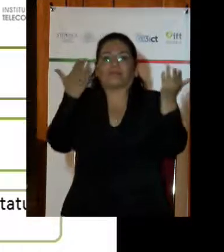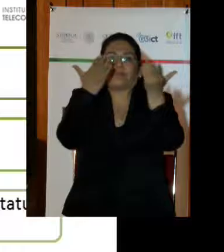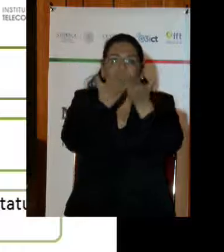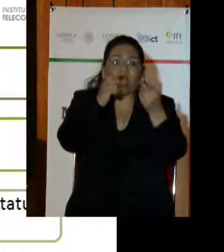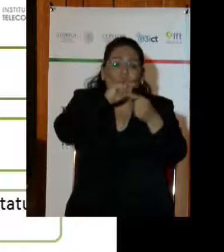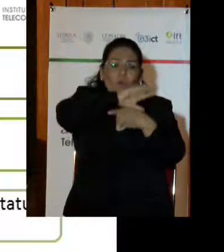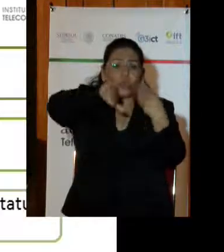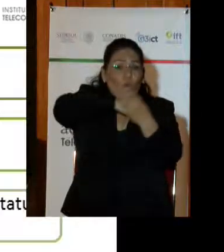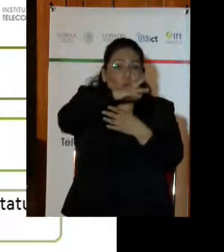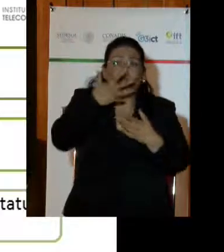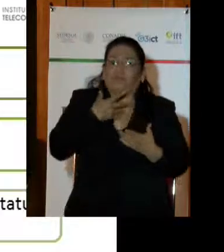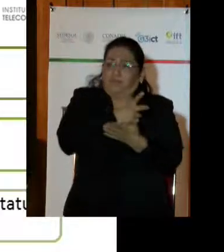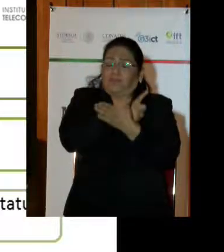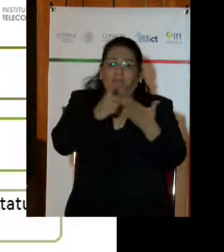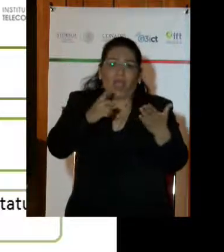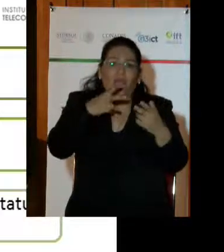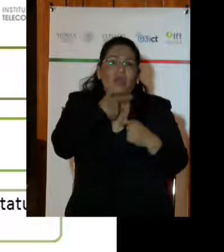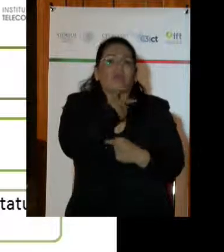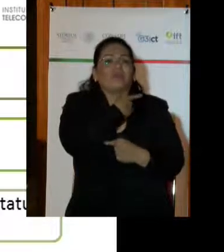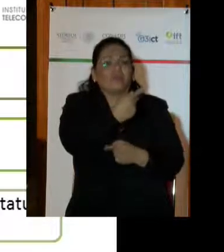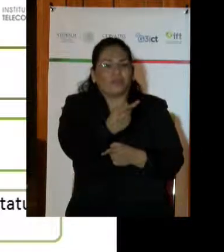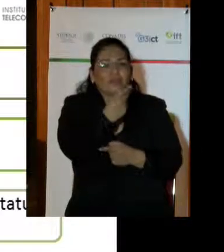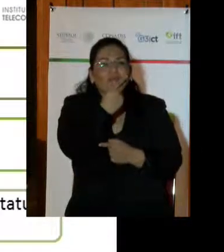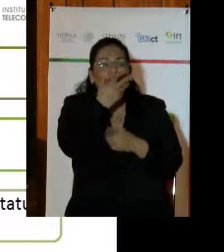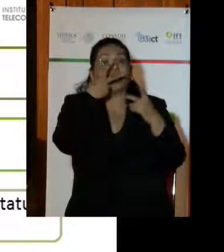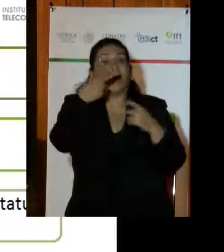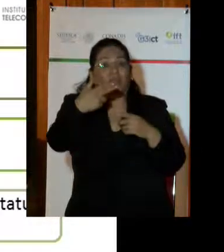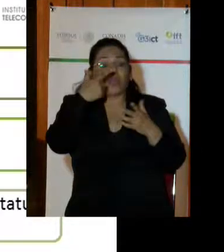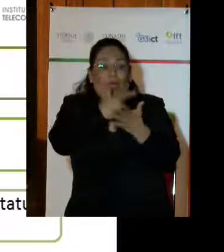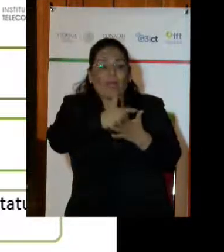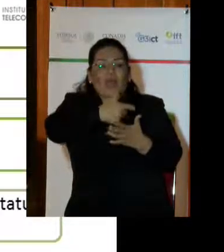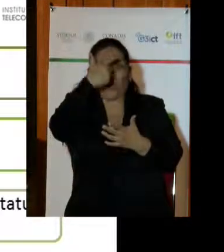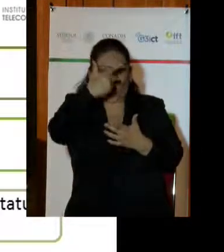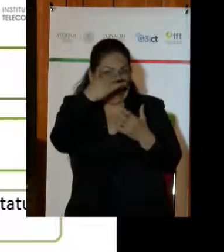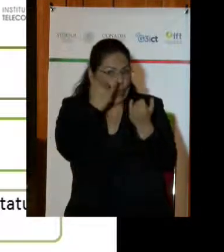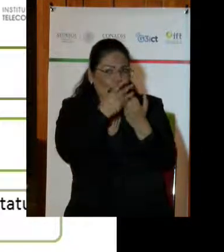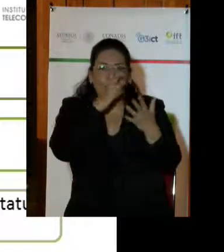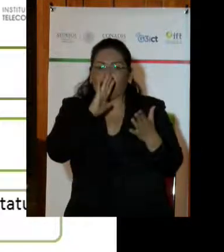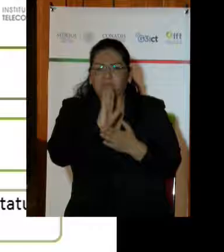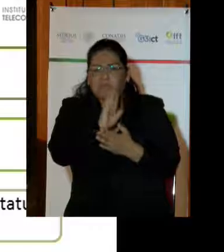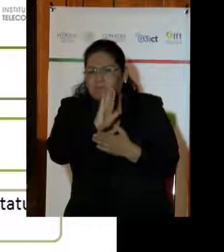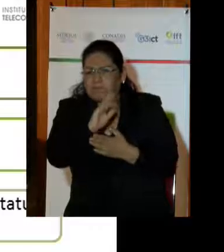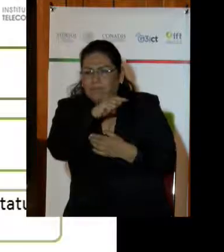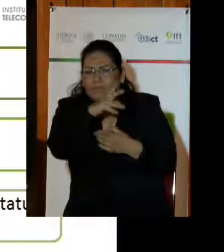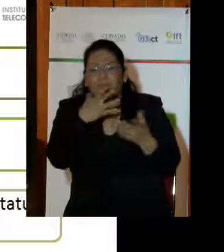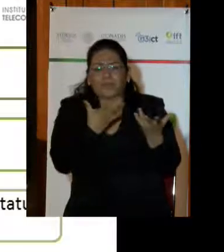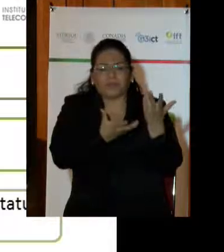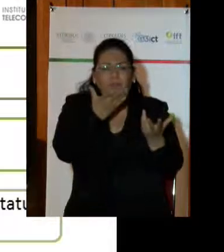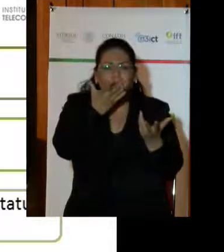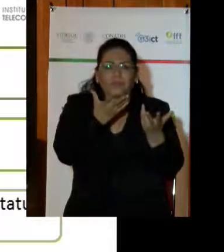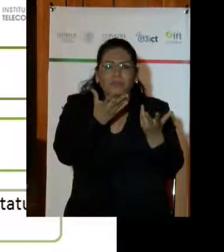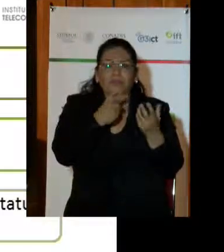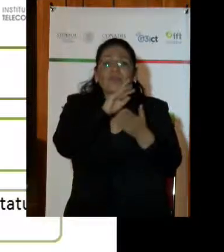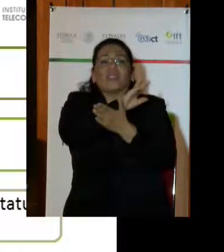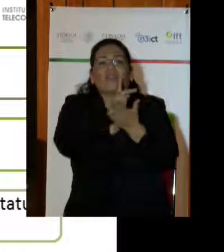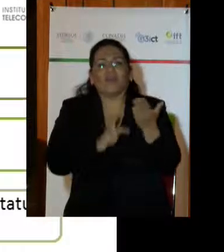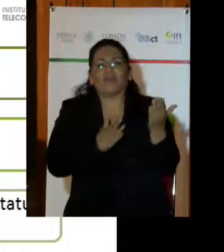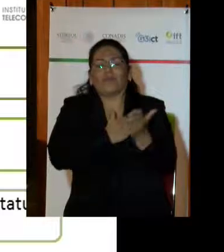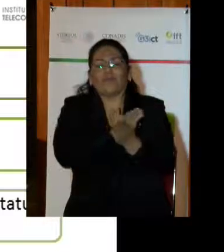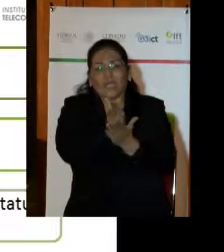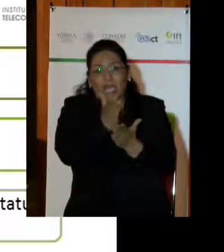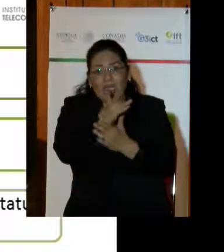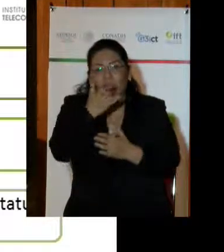porque todos tienen derechos, pues que también los costos sean iguales. Entonces, en el proceso de lineamientos, del